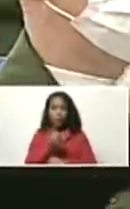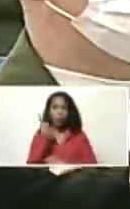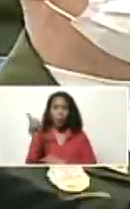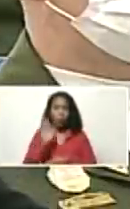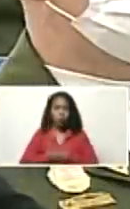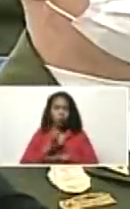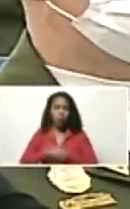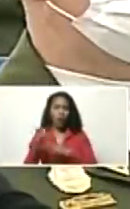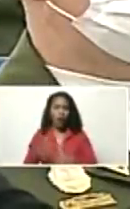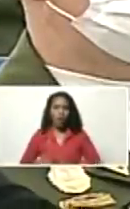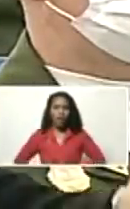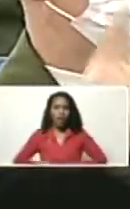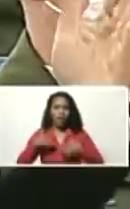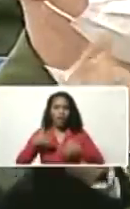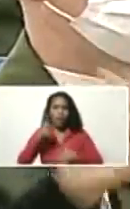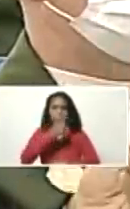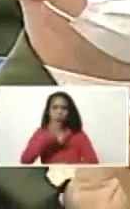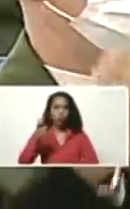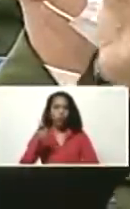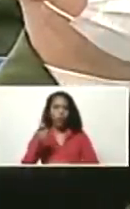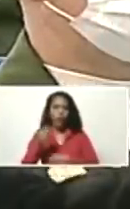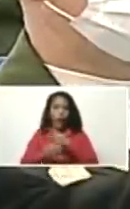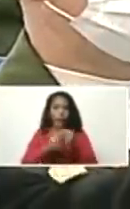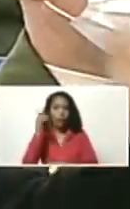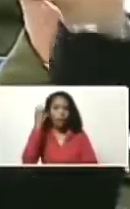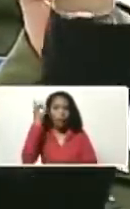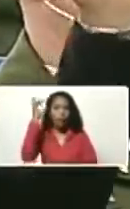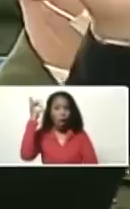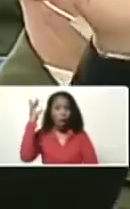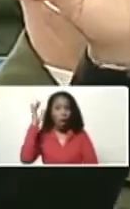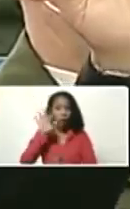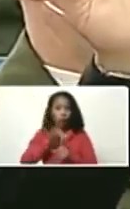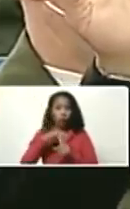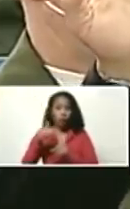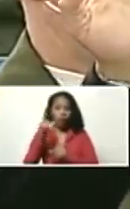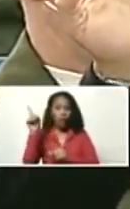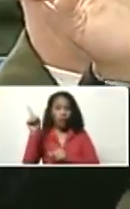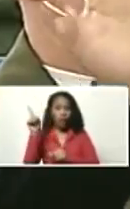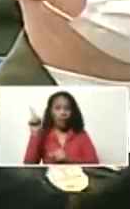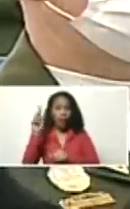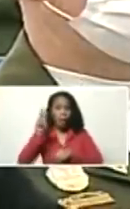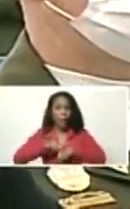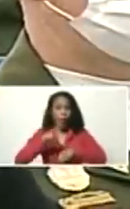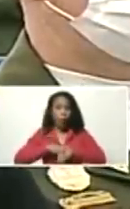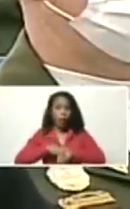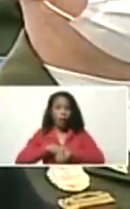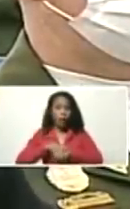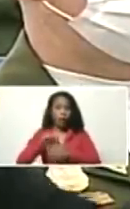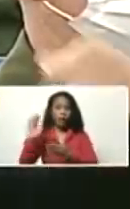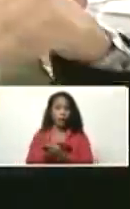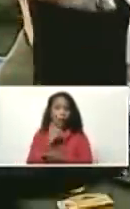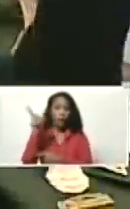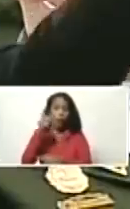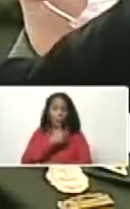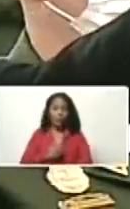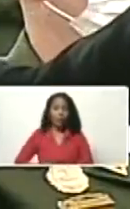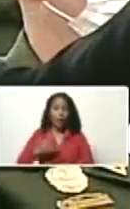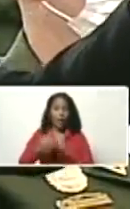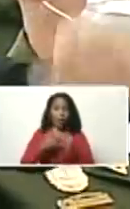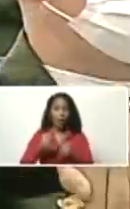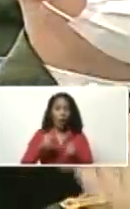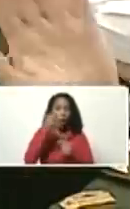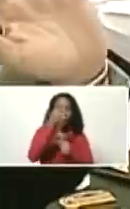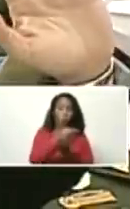qué se indignaba la gente. Crearon indignación alrededor de la masacre de Curuguatí en Paraguay y tumbaron a Lugo. Crearon